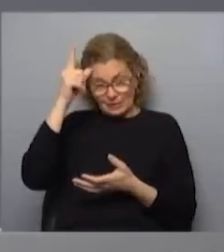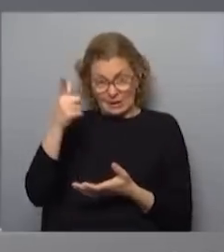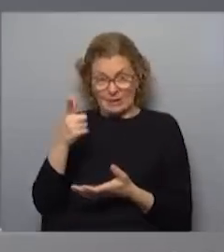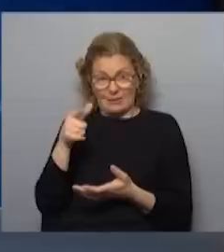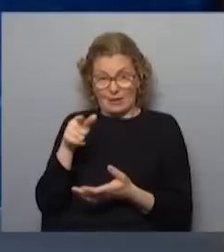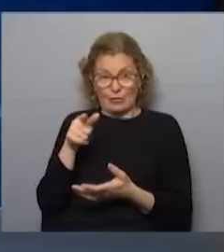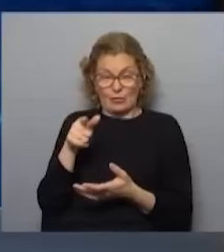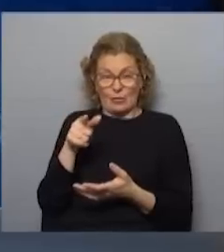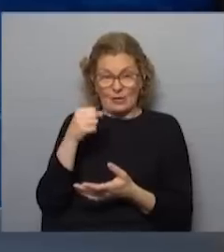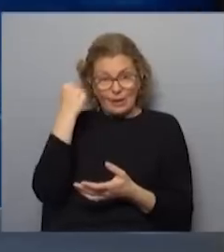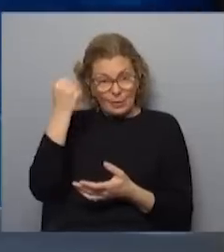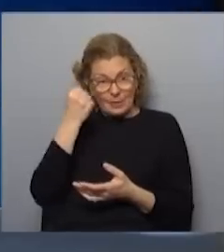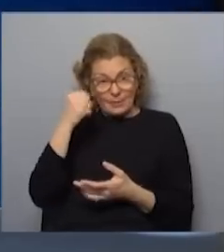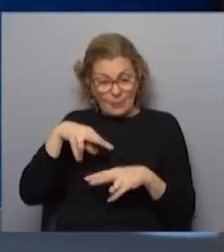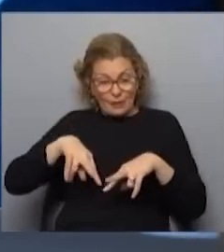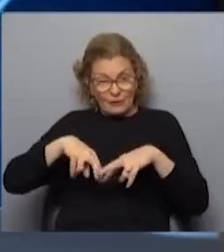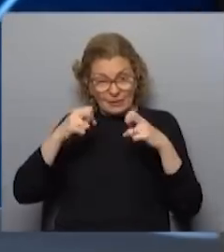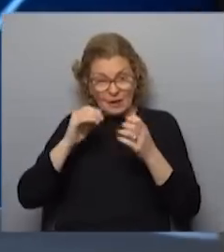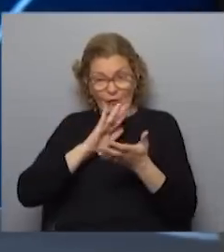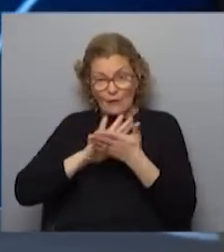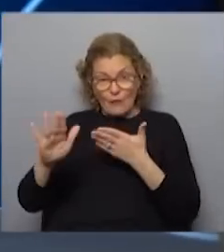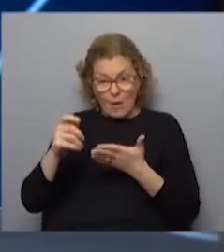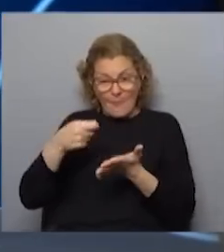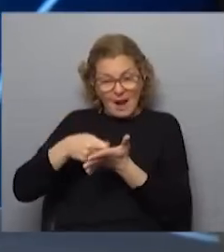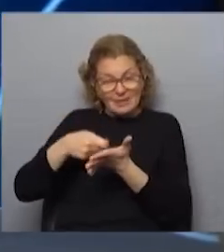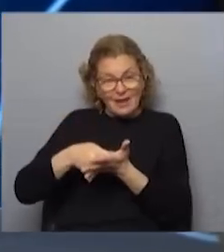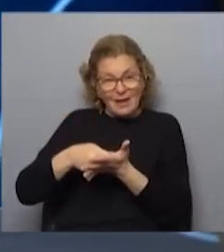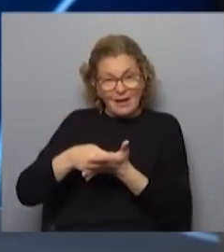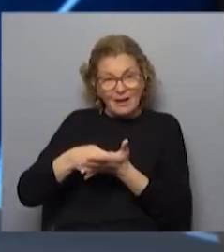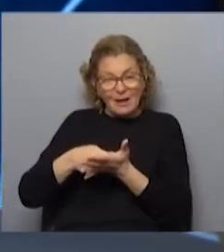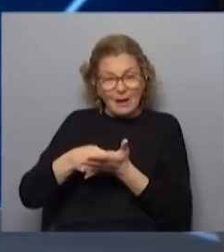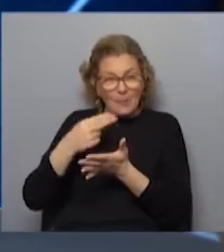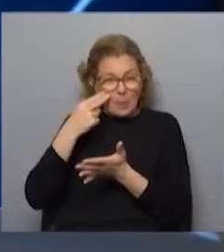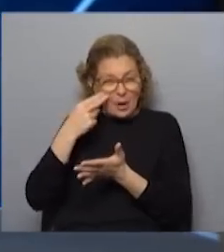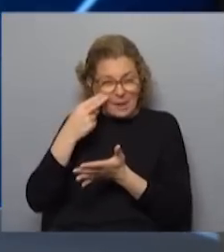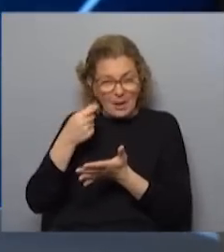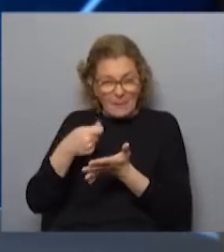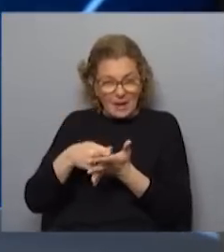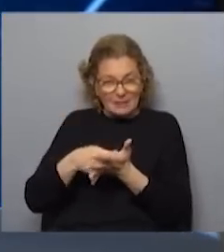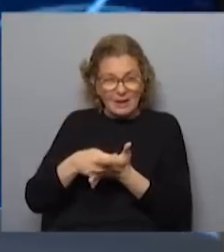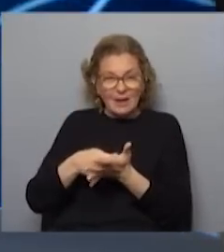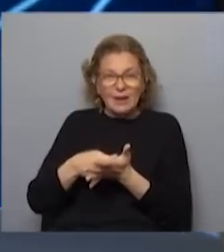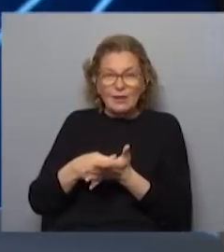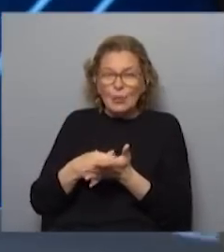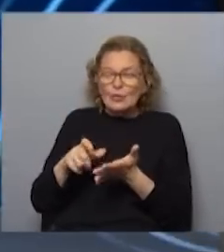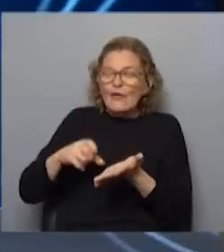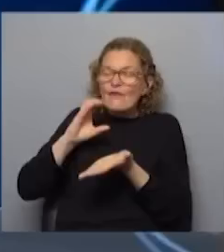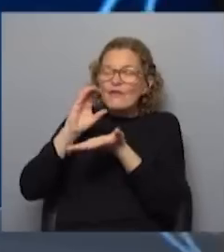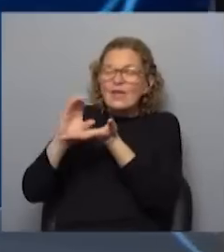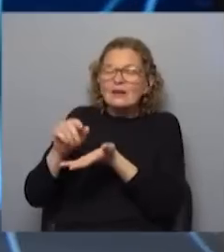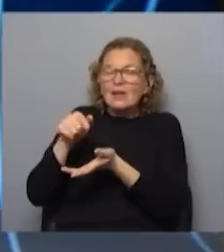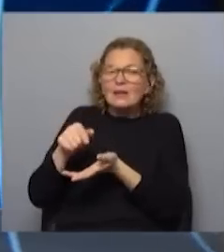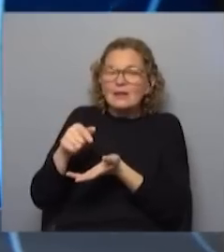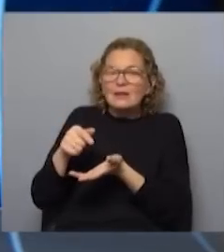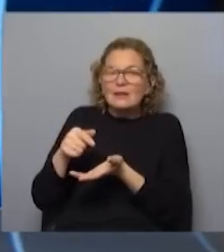inteligencia que importa vamos a investigar la fuga de capitales el lavado de dinero cuánto se invierte allí